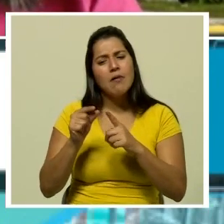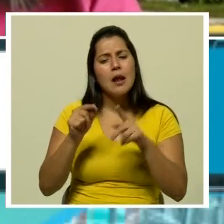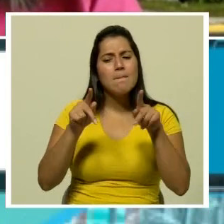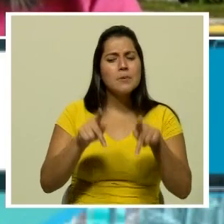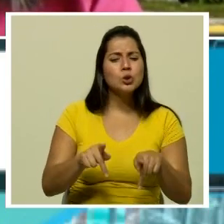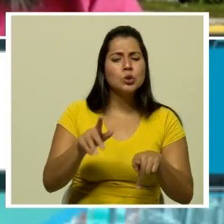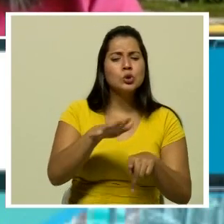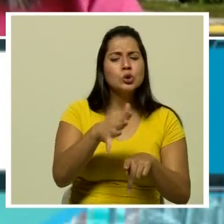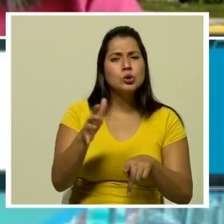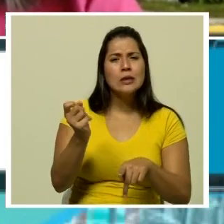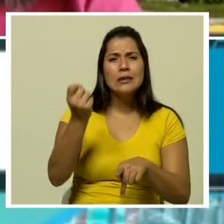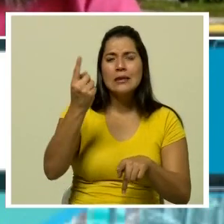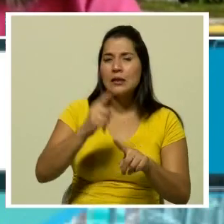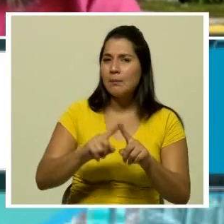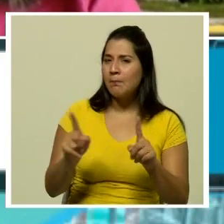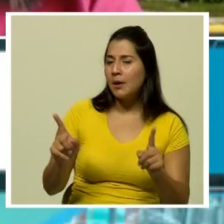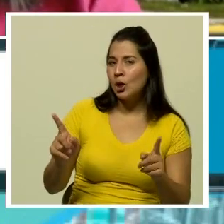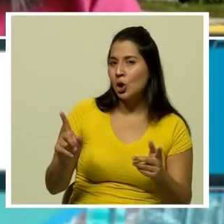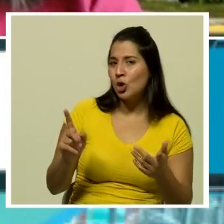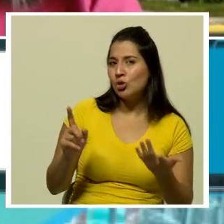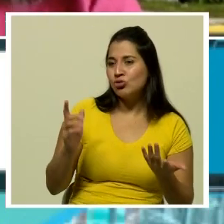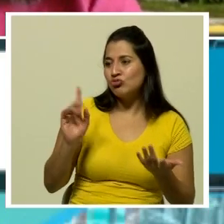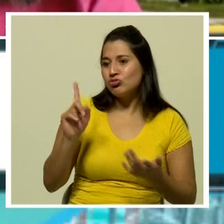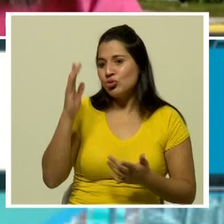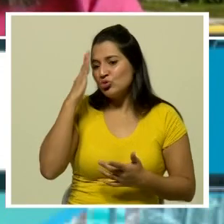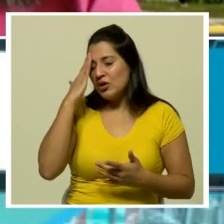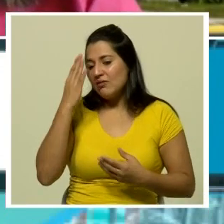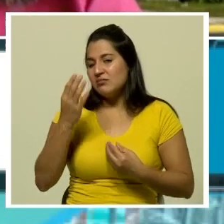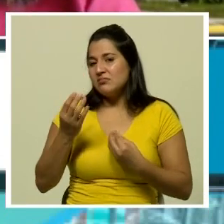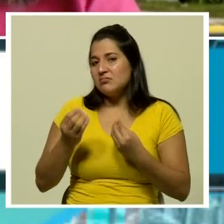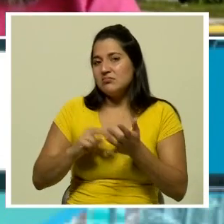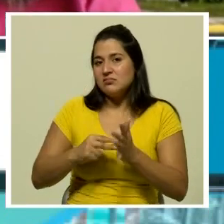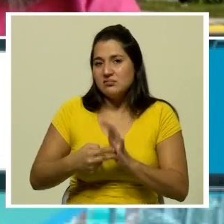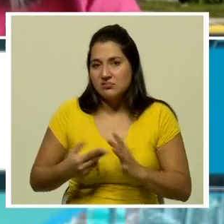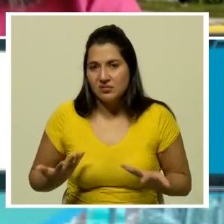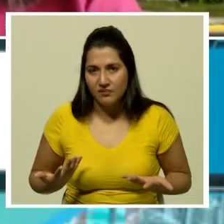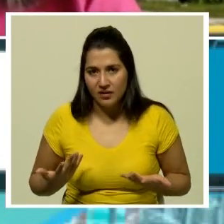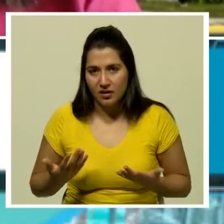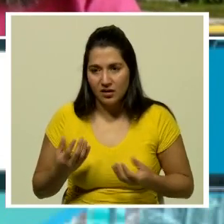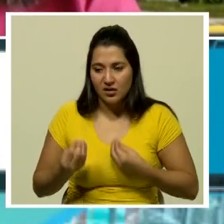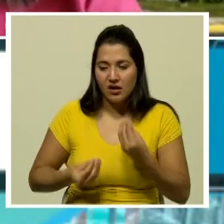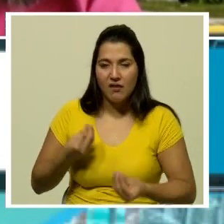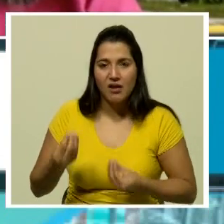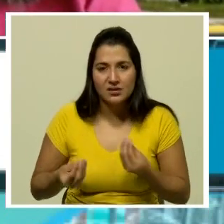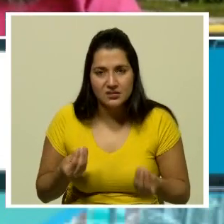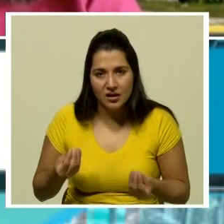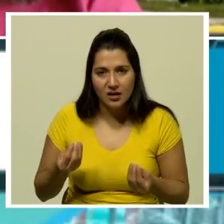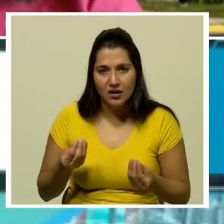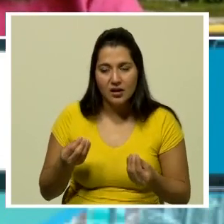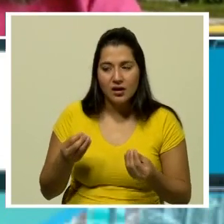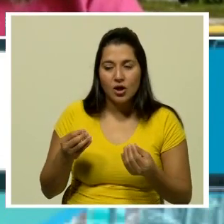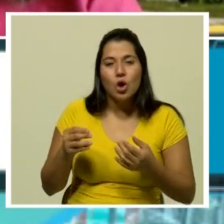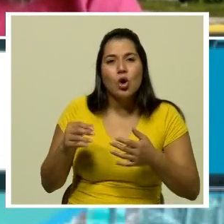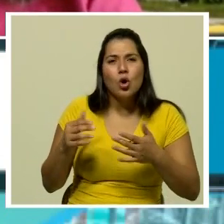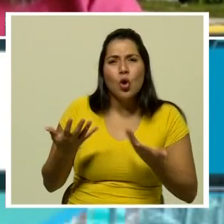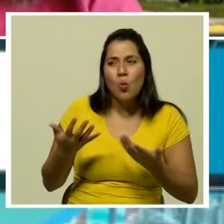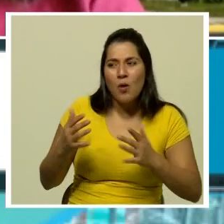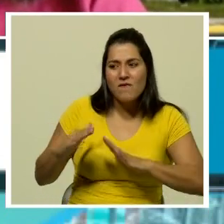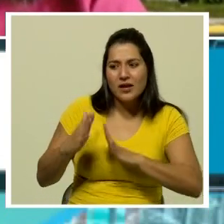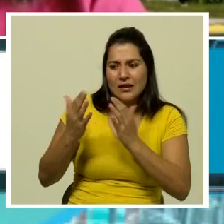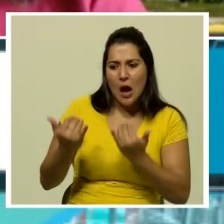pero no sabe cómo se comen. Y lo que la gente está pidiendo son esos detalles sobre cómo se come, cómo nos vamos a comer esta